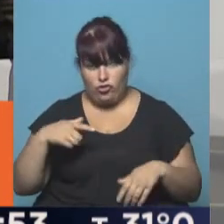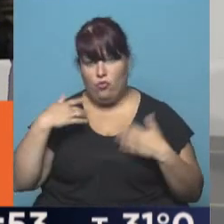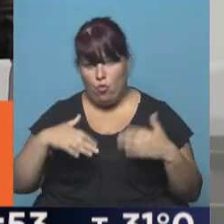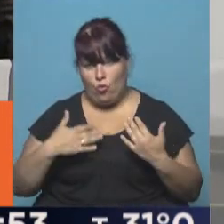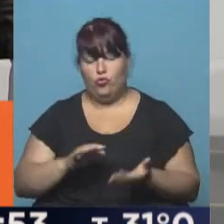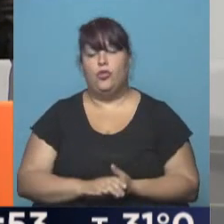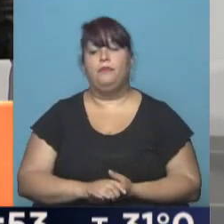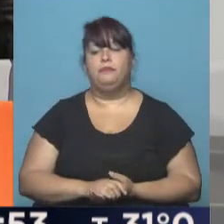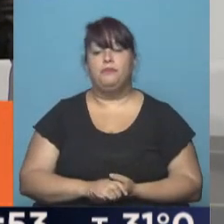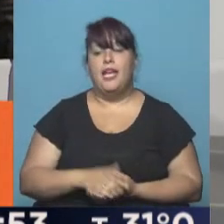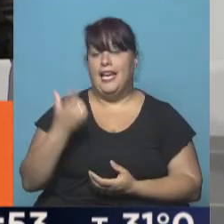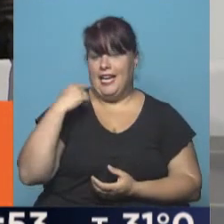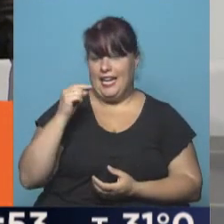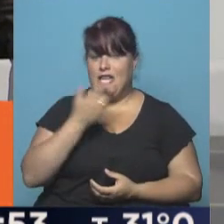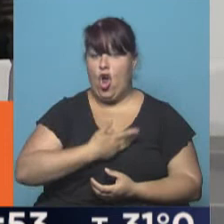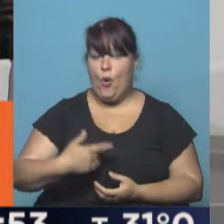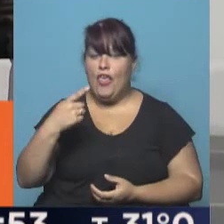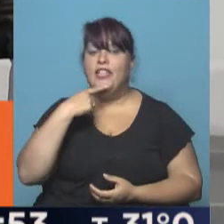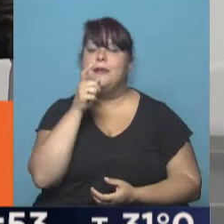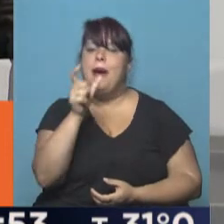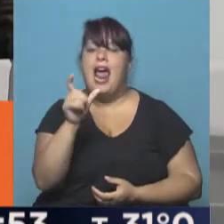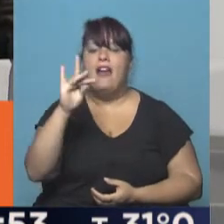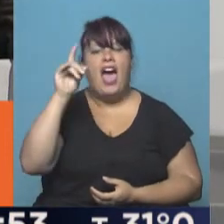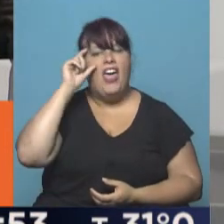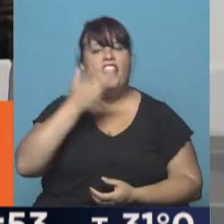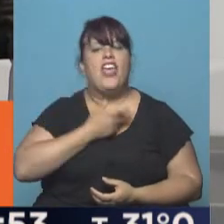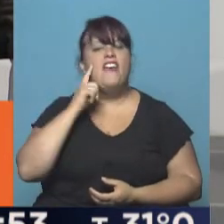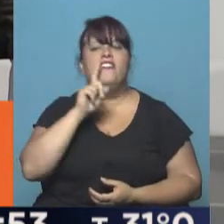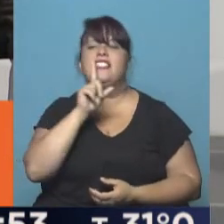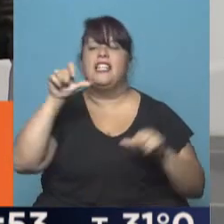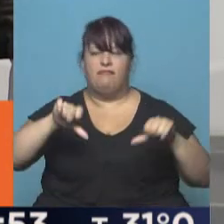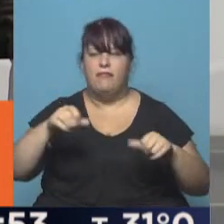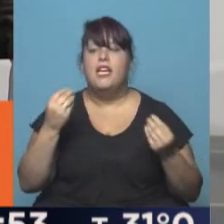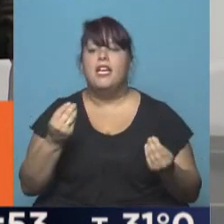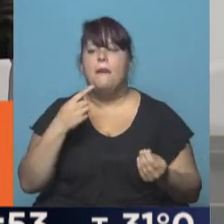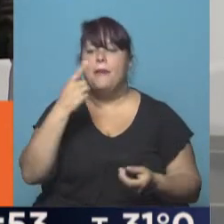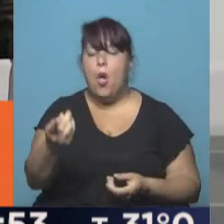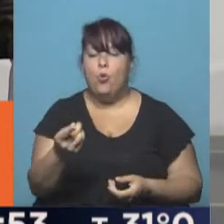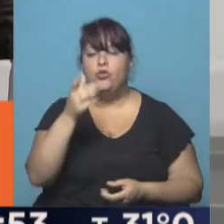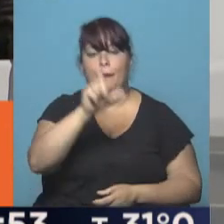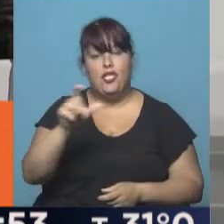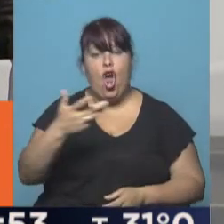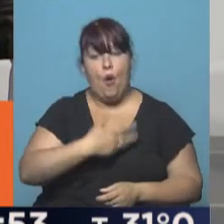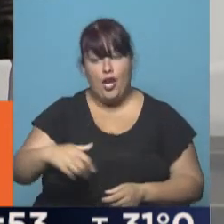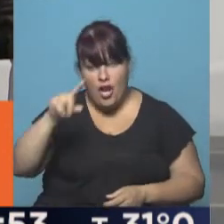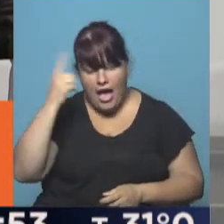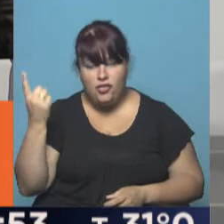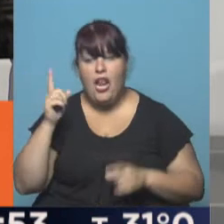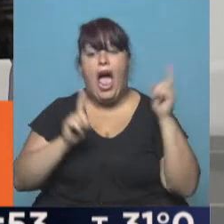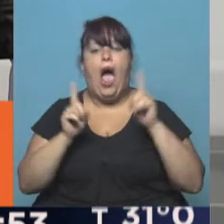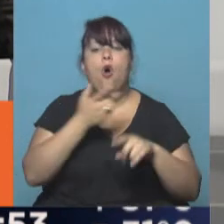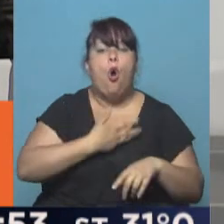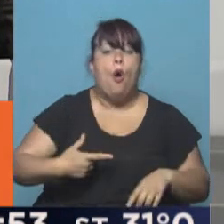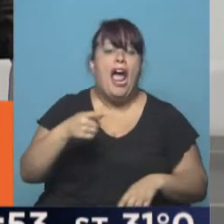fiscal. Recién el gobernador mencionó la palabra déficit. Quería preguntarle a alguno de los funcionarios del Gobierno Nacional y también a algún gobernador